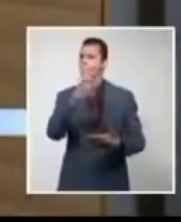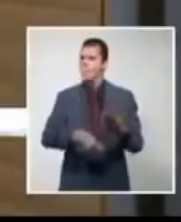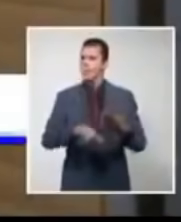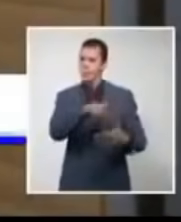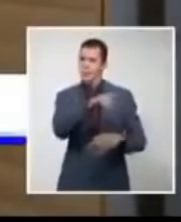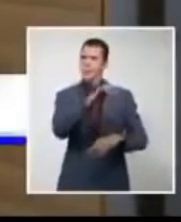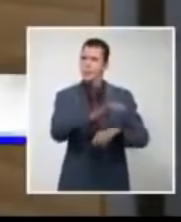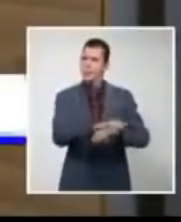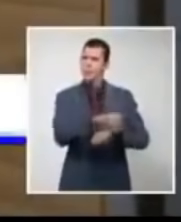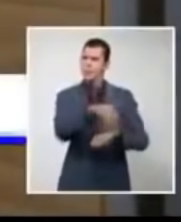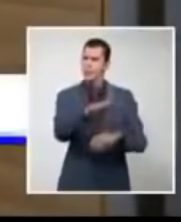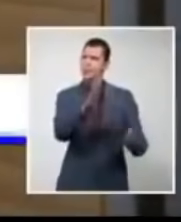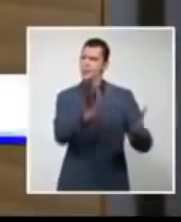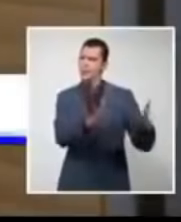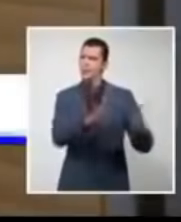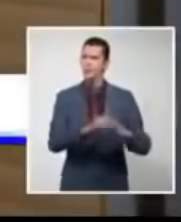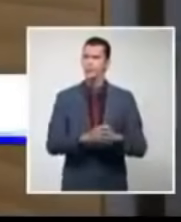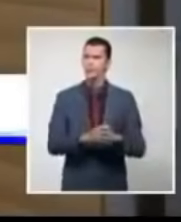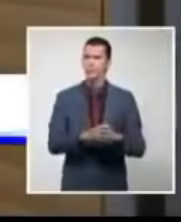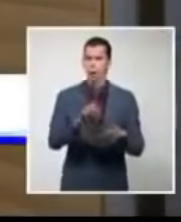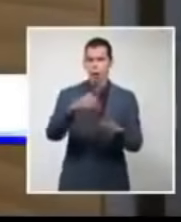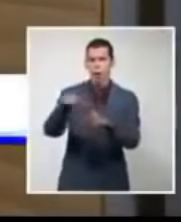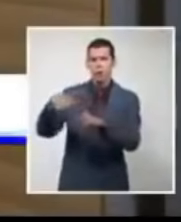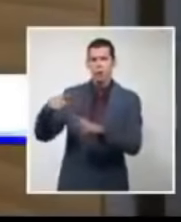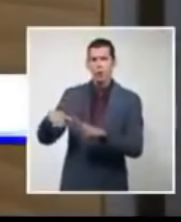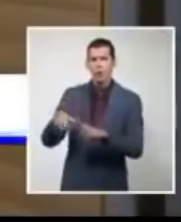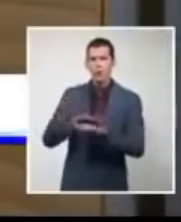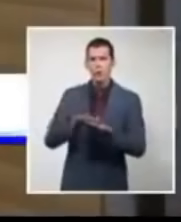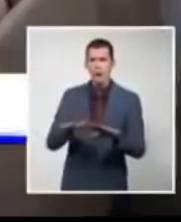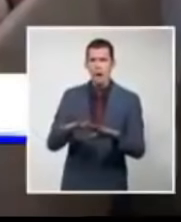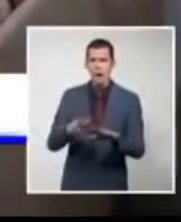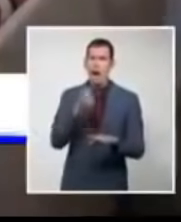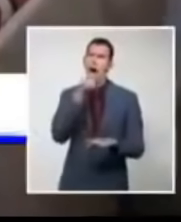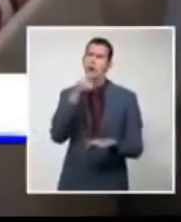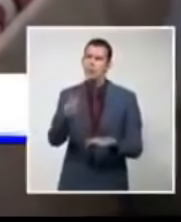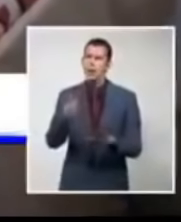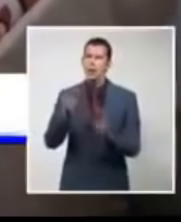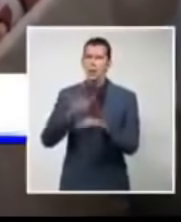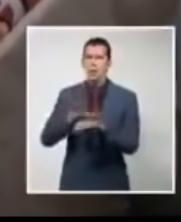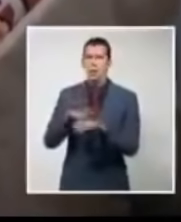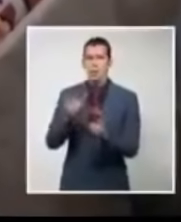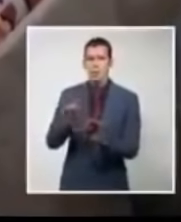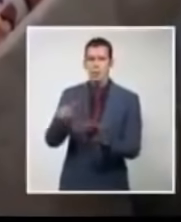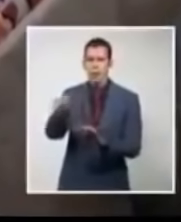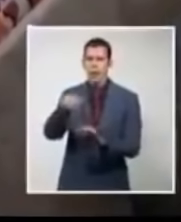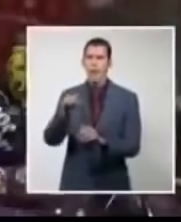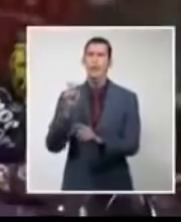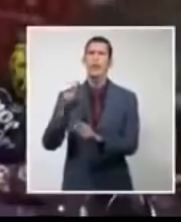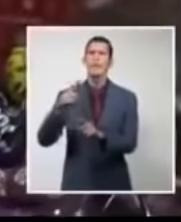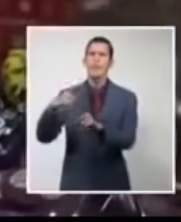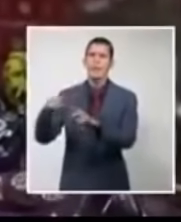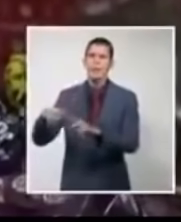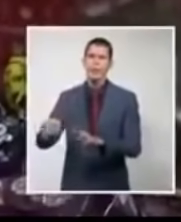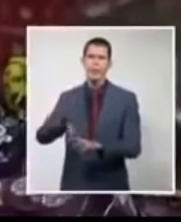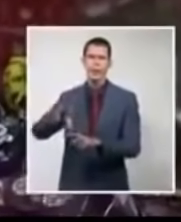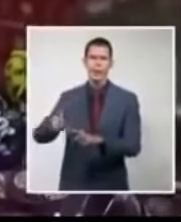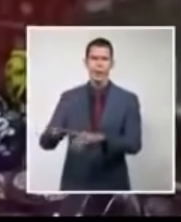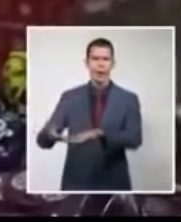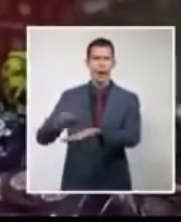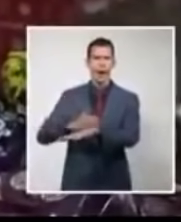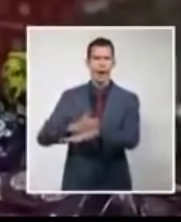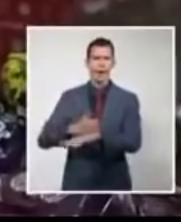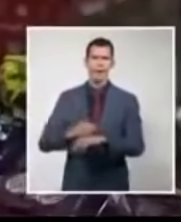otros fueron acusar en varias ocasiones por el delito de receptación de acuerdo al encartado principal tal vez